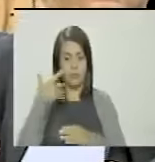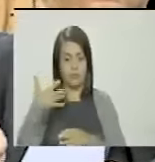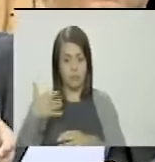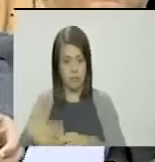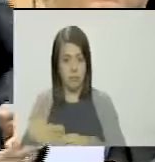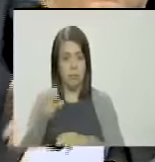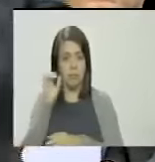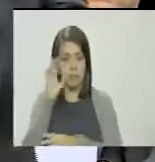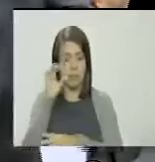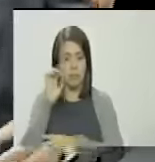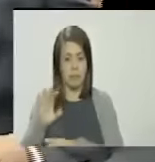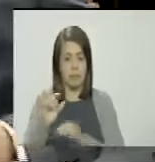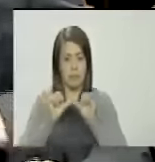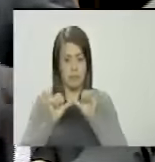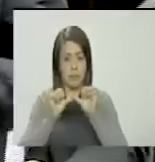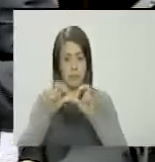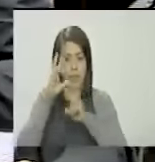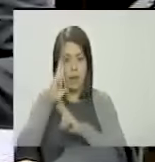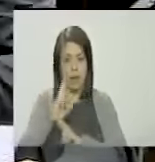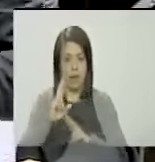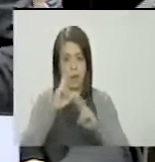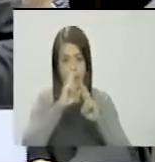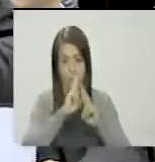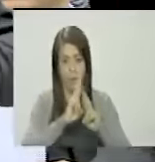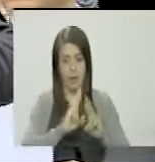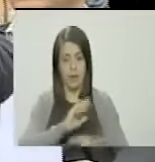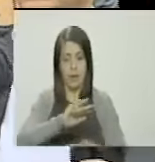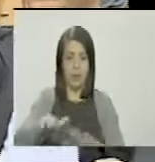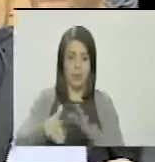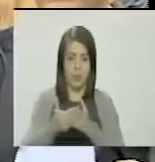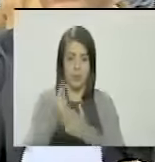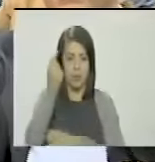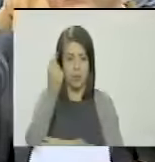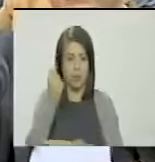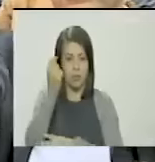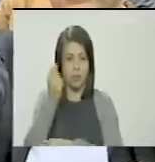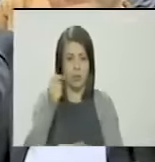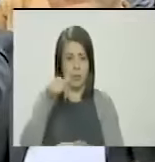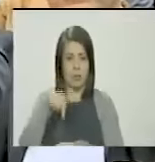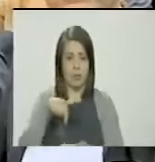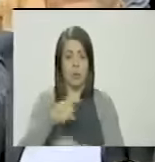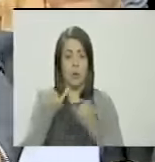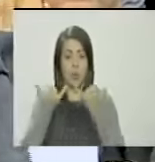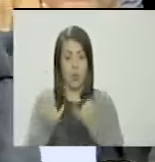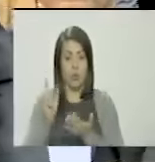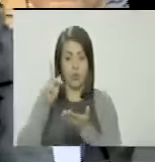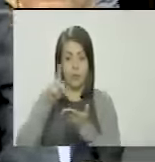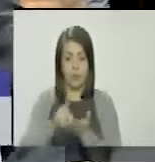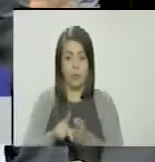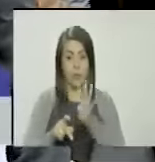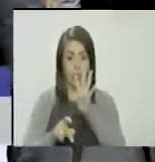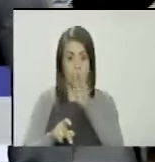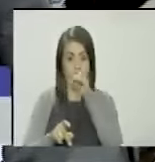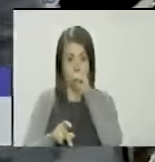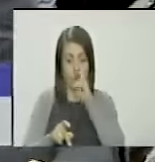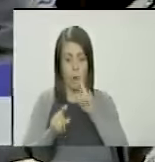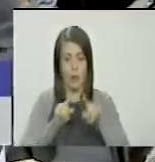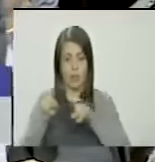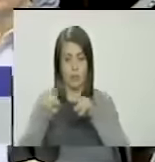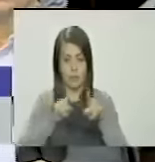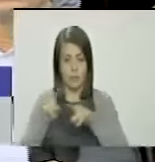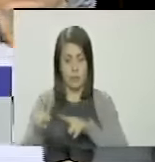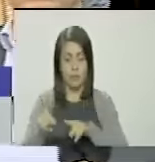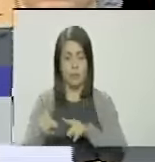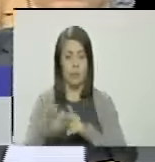medio parlamentario, ha prevalecido el respeto entre todos los diputados de esta Cámara. Hoy arribamos a nuestro cuarto año legislativo y